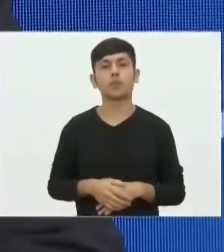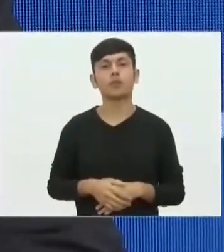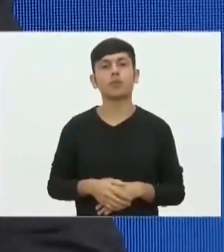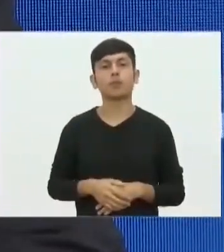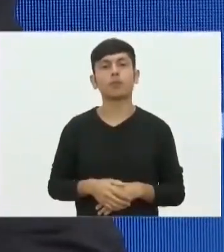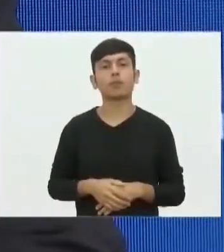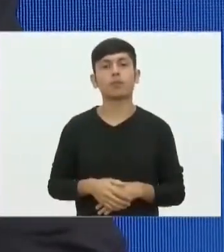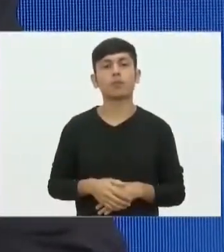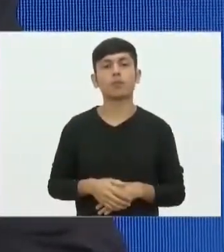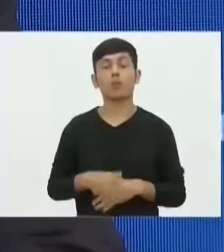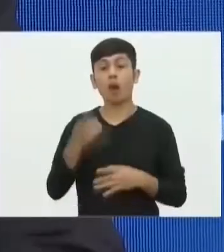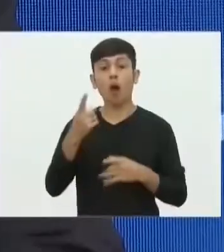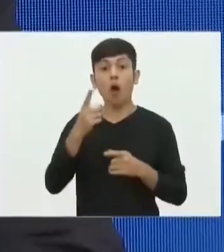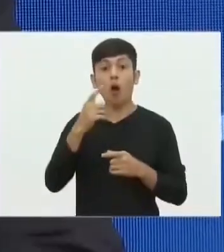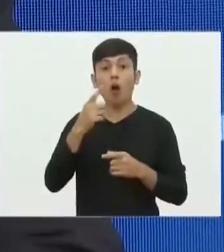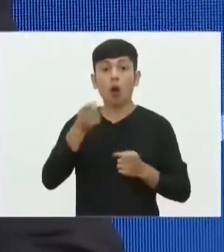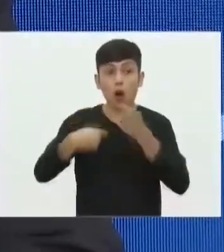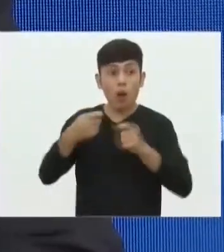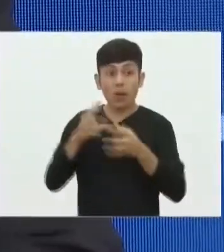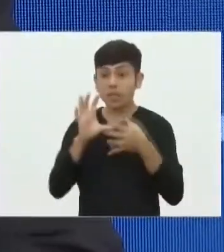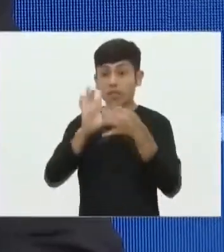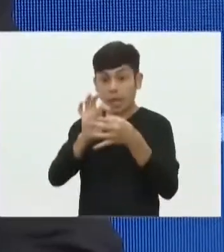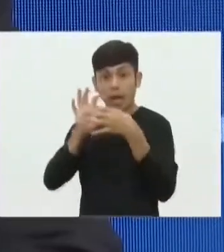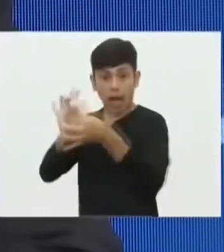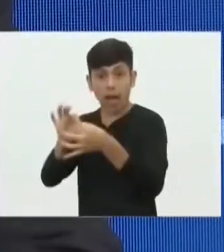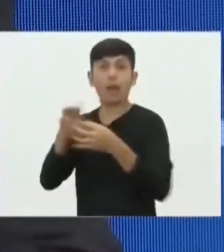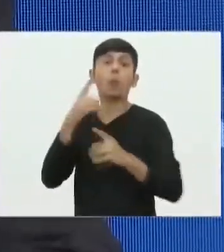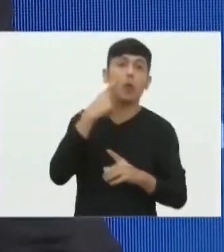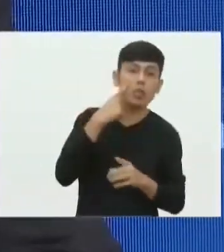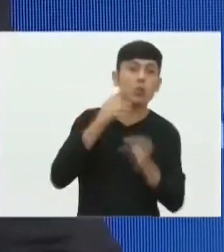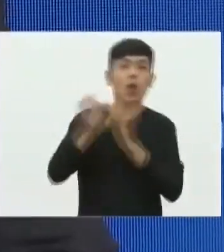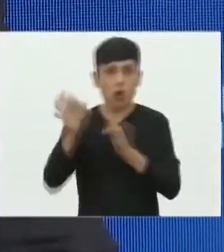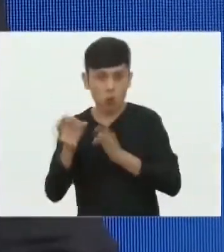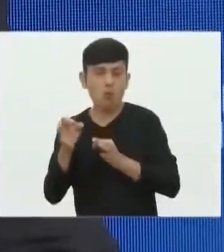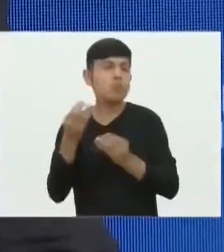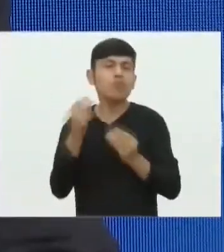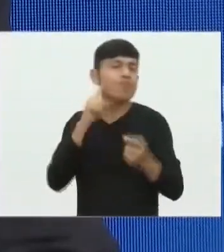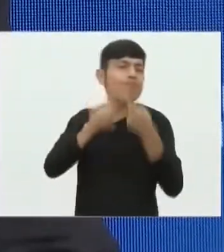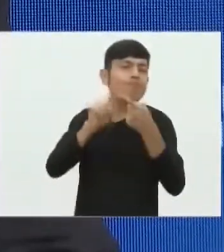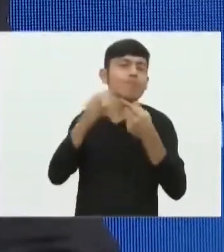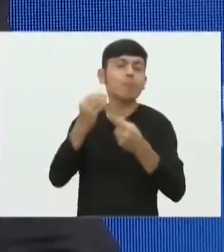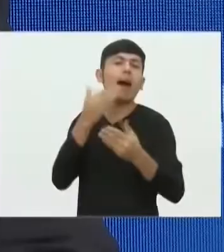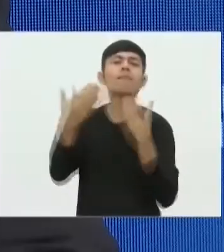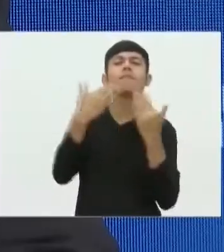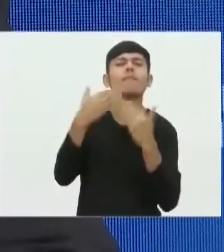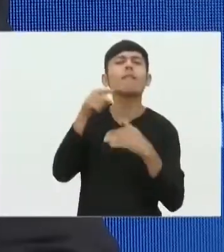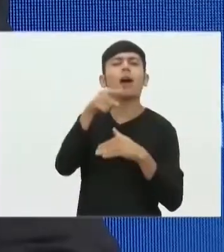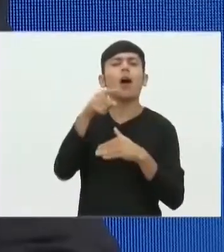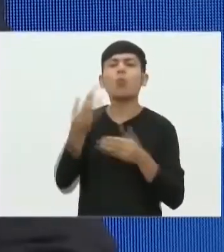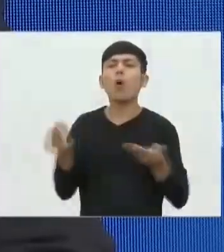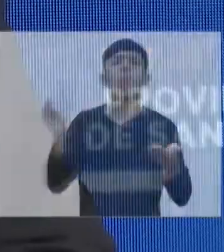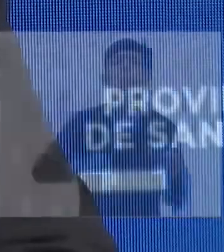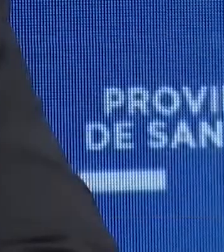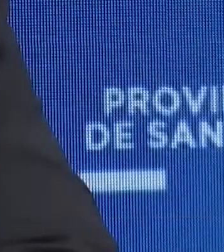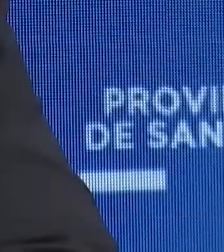vinculación directa con todos los centros comerciales y municipios y comunas. ¿Para qué? Para ir hablando con ellos la implementación